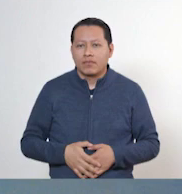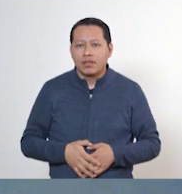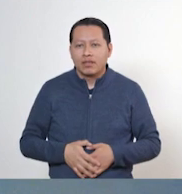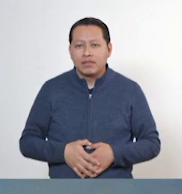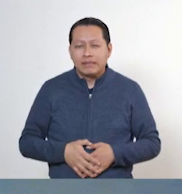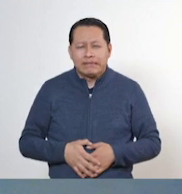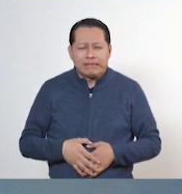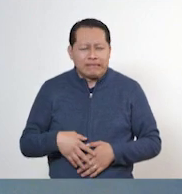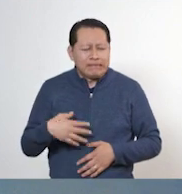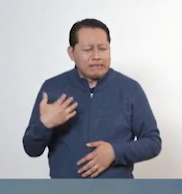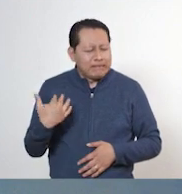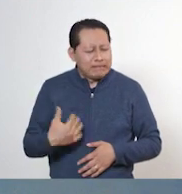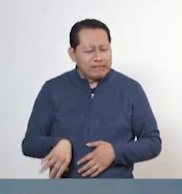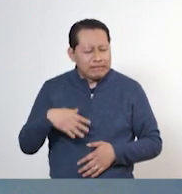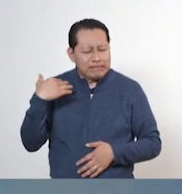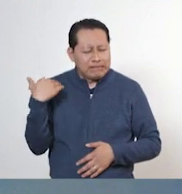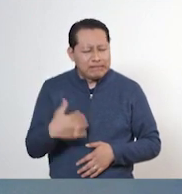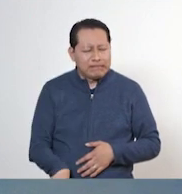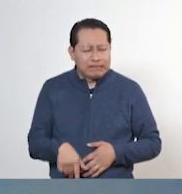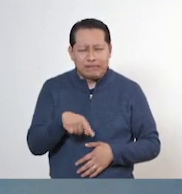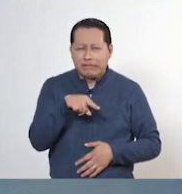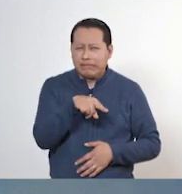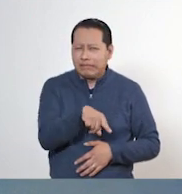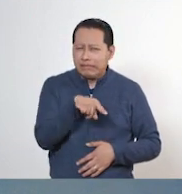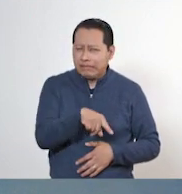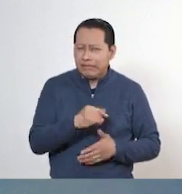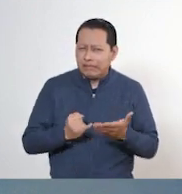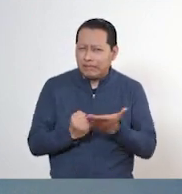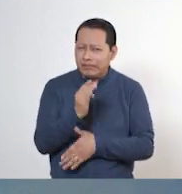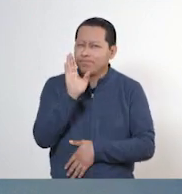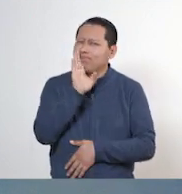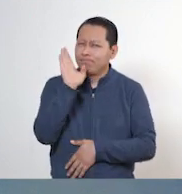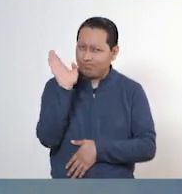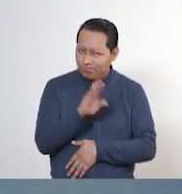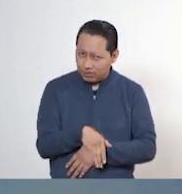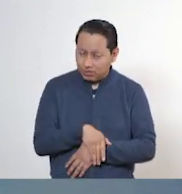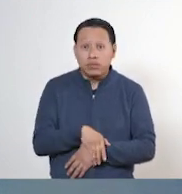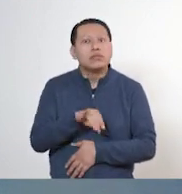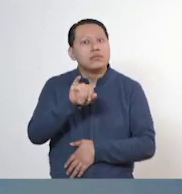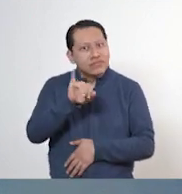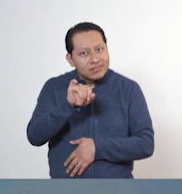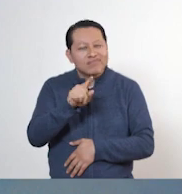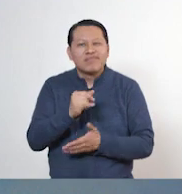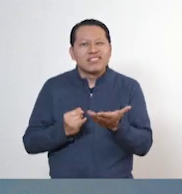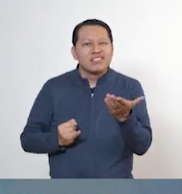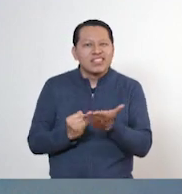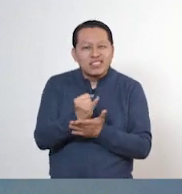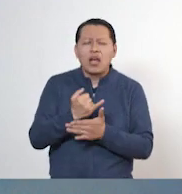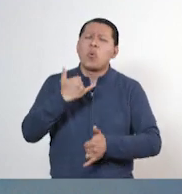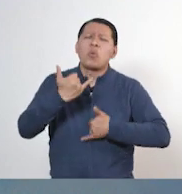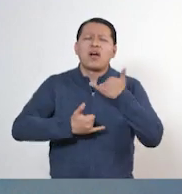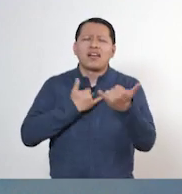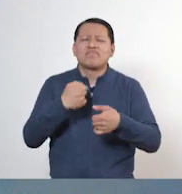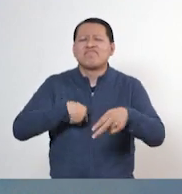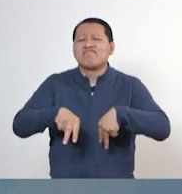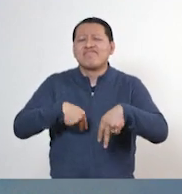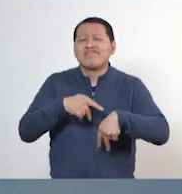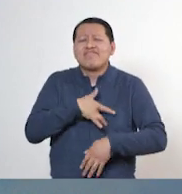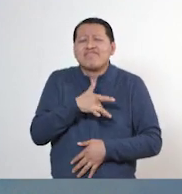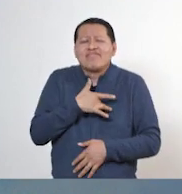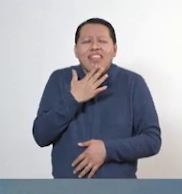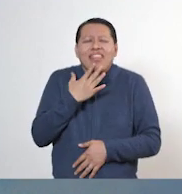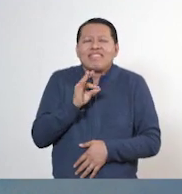¡Ay, qué bárbaro! Pepe tomó una pésima decisión. Así es, eligió libremente jugar fútbol y le pareció muy